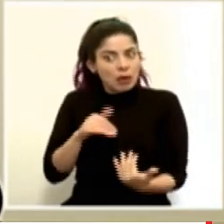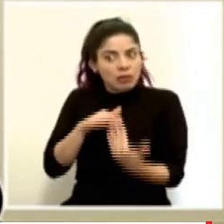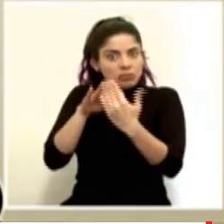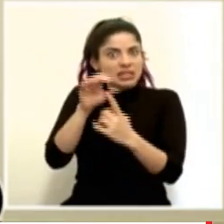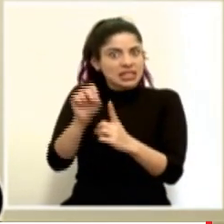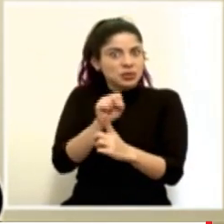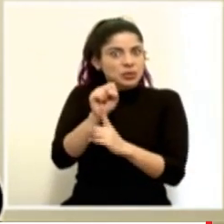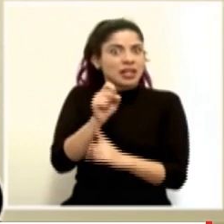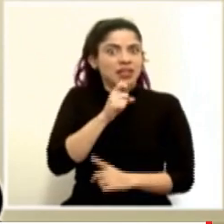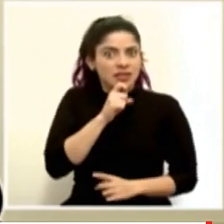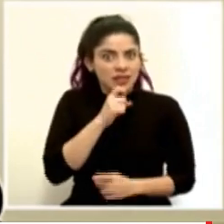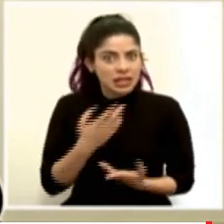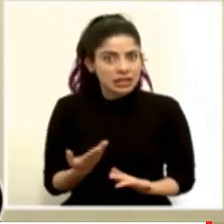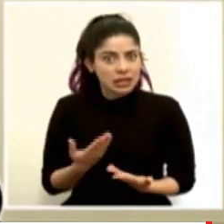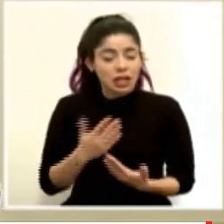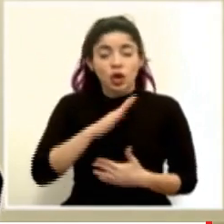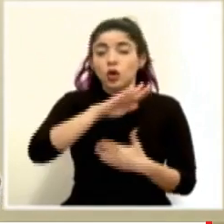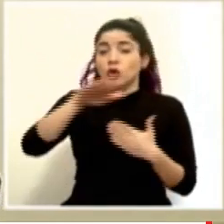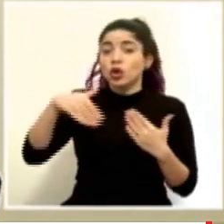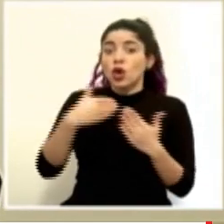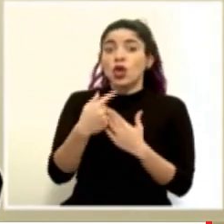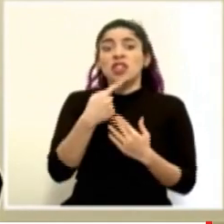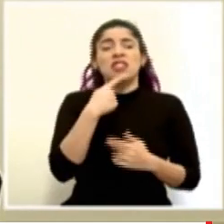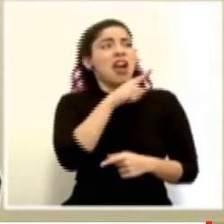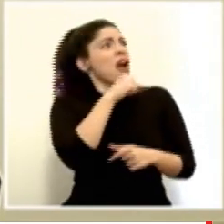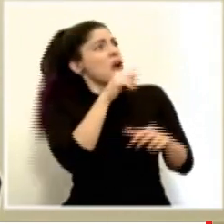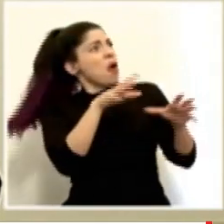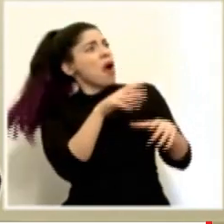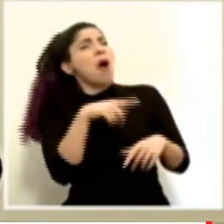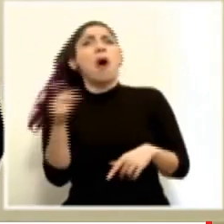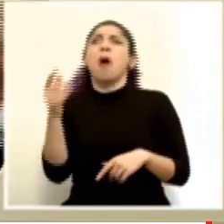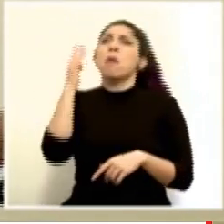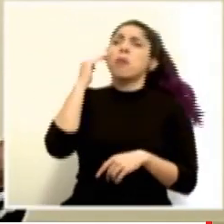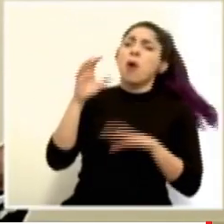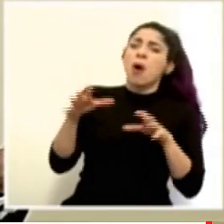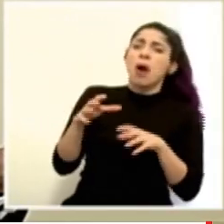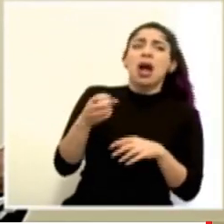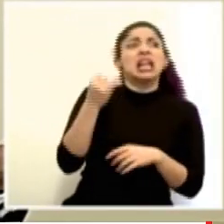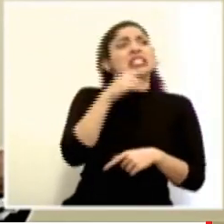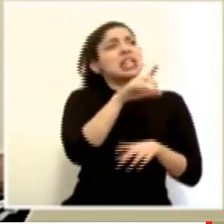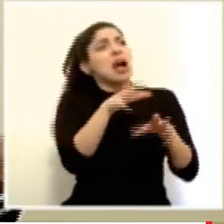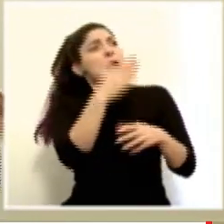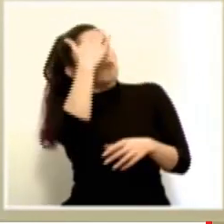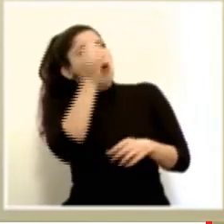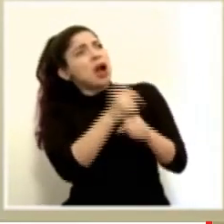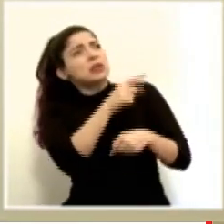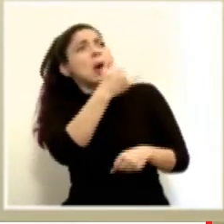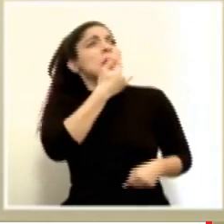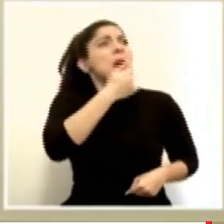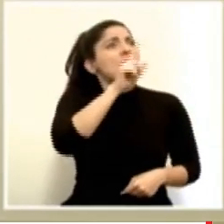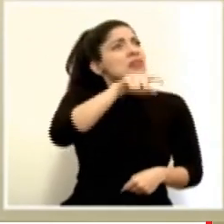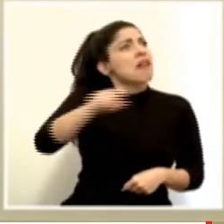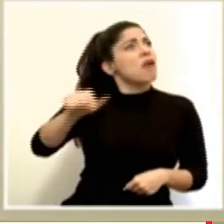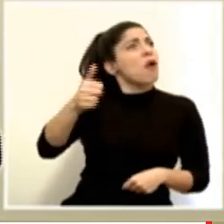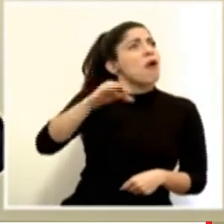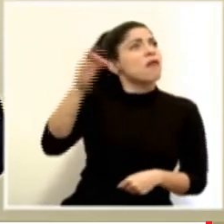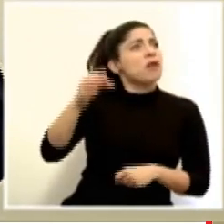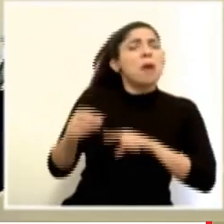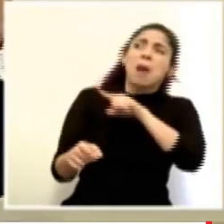de esta situación tan difícil. Y todos los que indican que no hacemos esto, que es que hacemos esto demás, que si lo hacemos así, que está mal, que si no lo hacemos